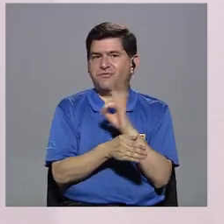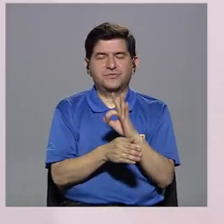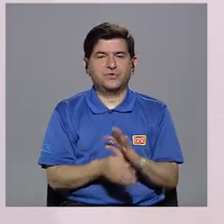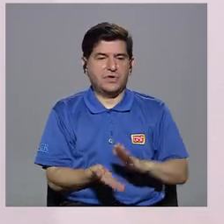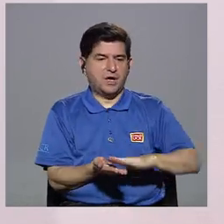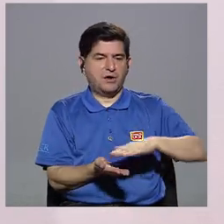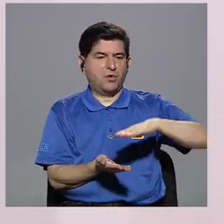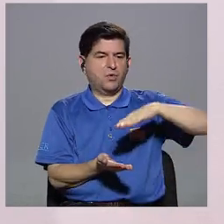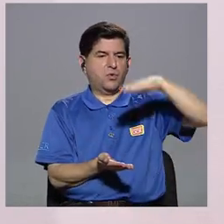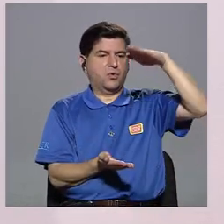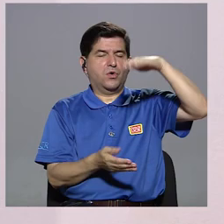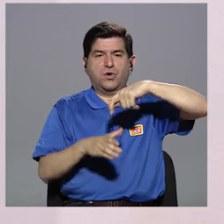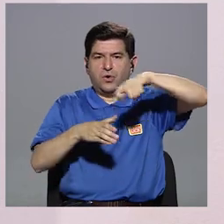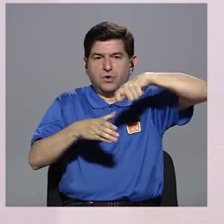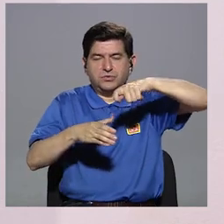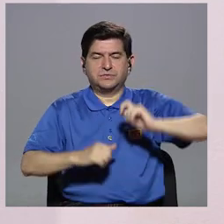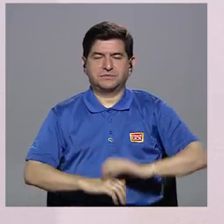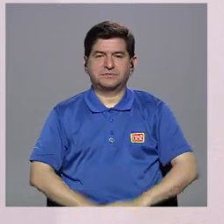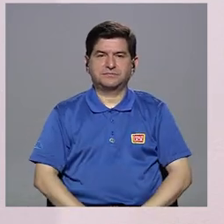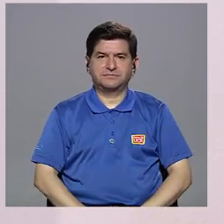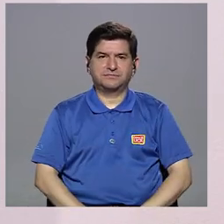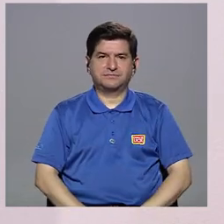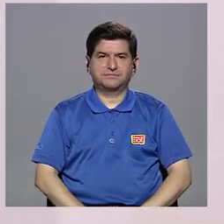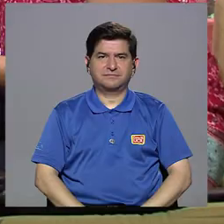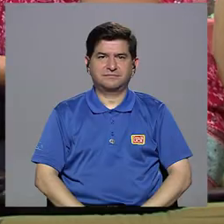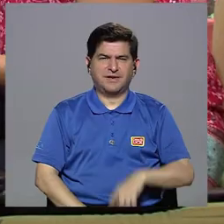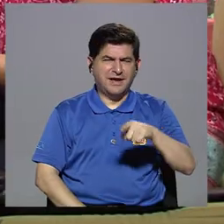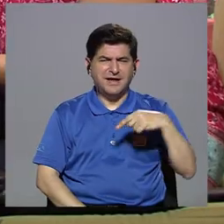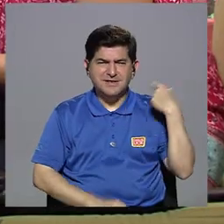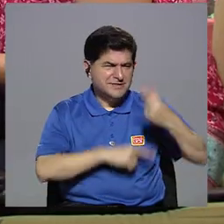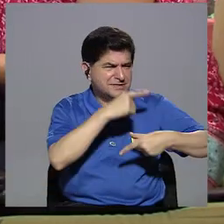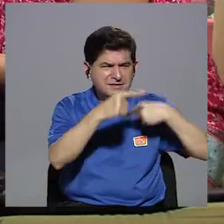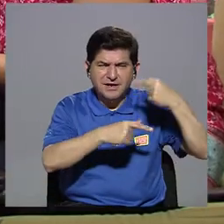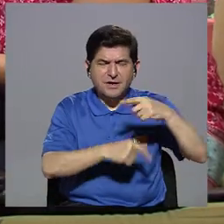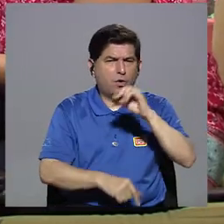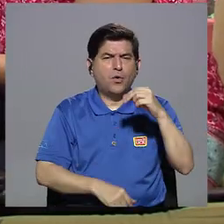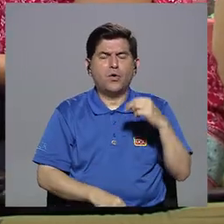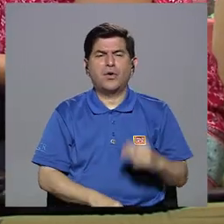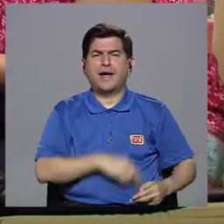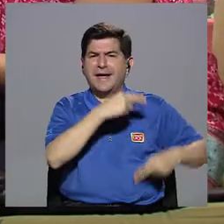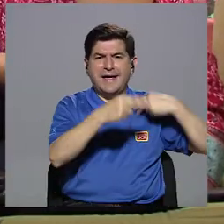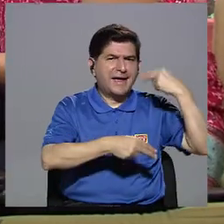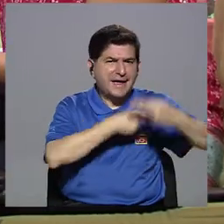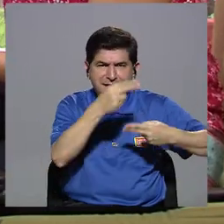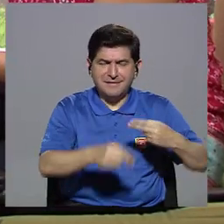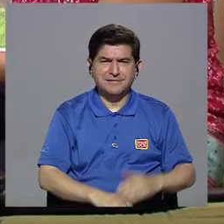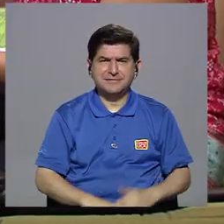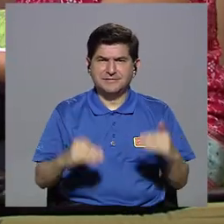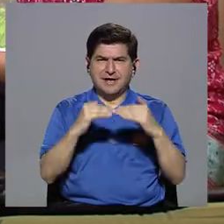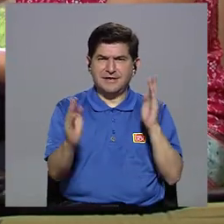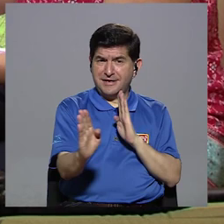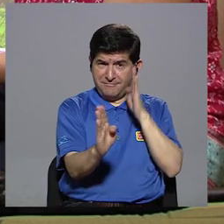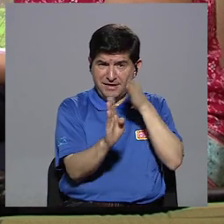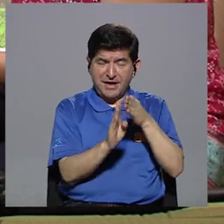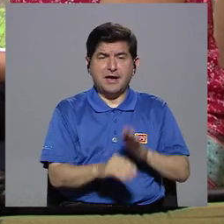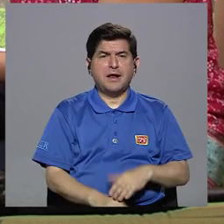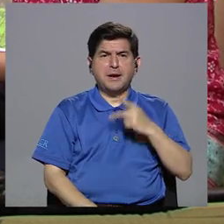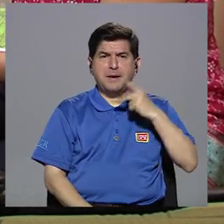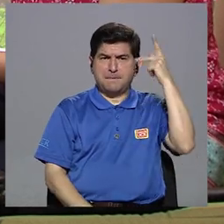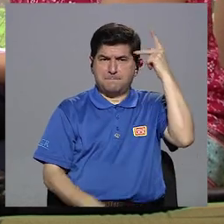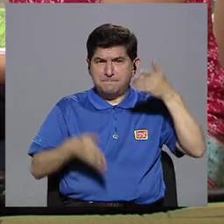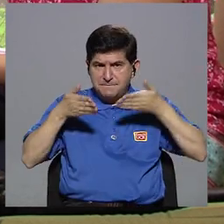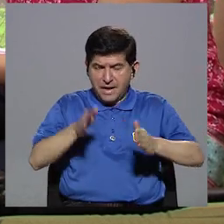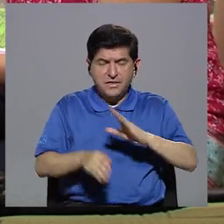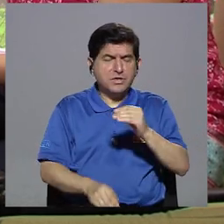fallas y comienza a subirse el azúcar y esa esa genética o esa herencia que usted dice tienen que ser a un nivel directo digamos